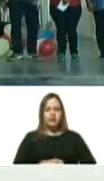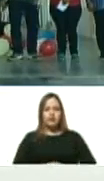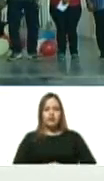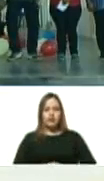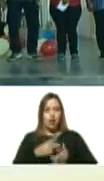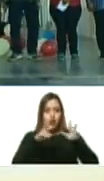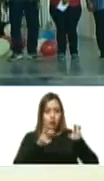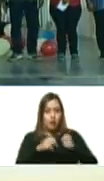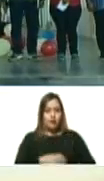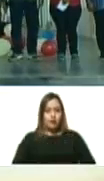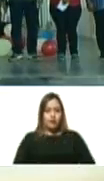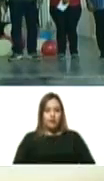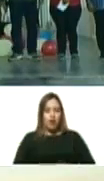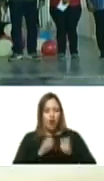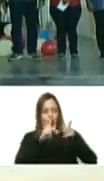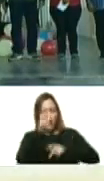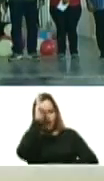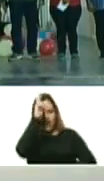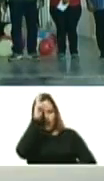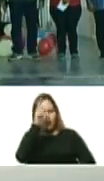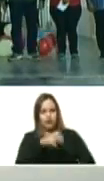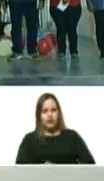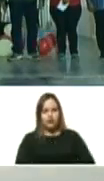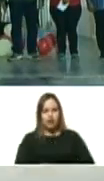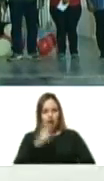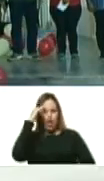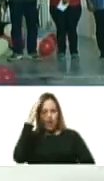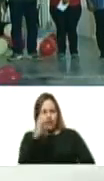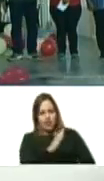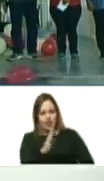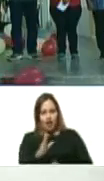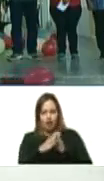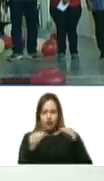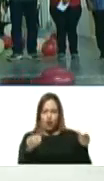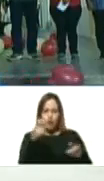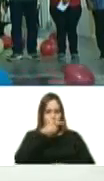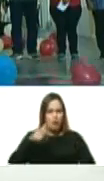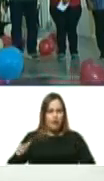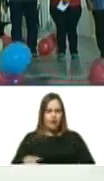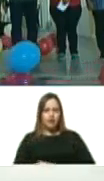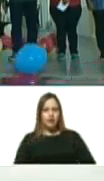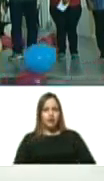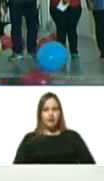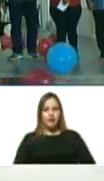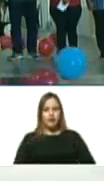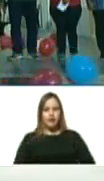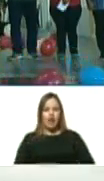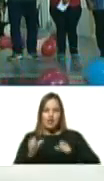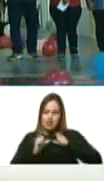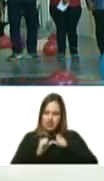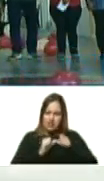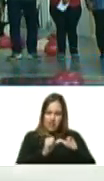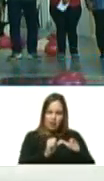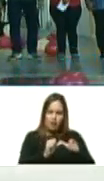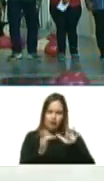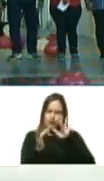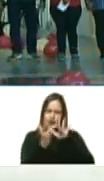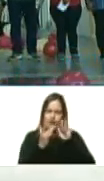nuevo. Bueno, Falcón, Dios bendiga a todo su pueblo. Víctor, sigamos en